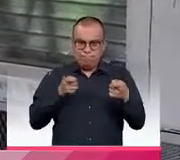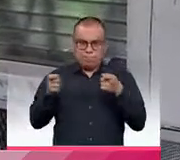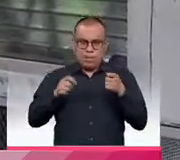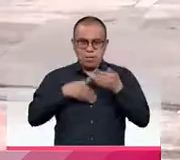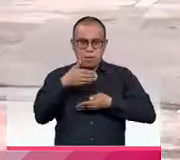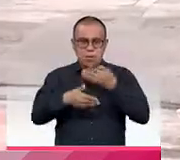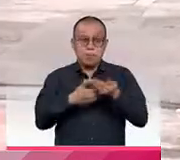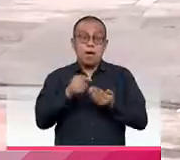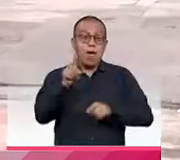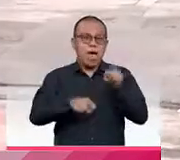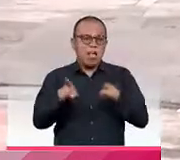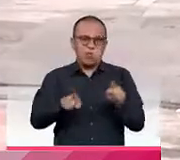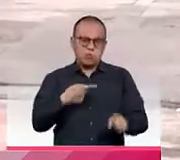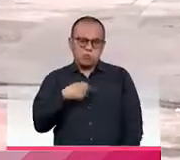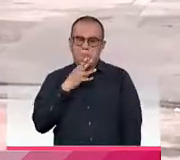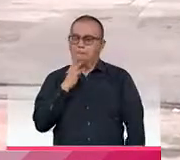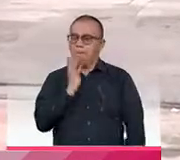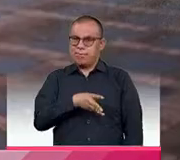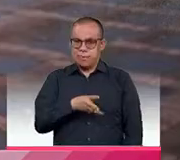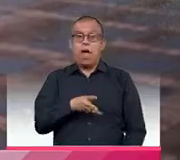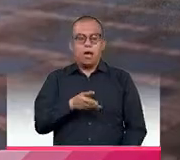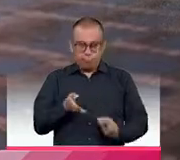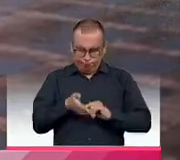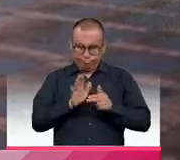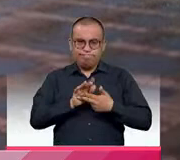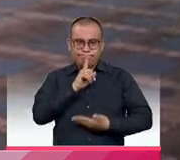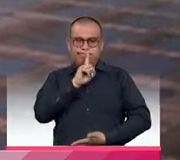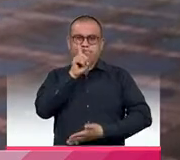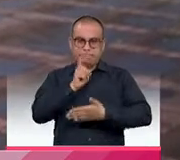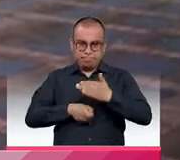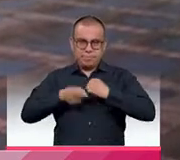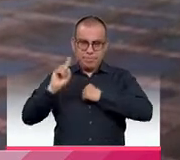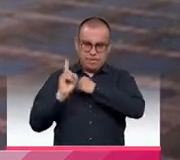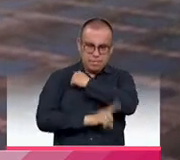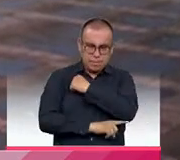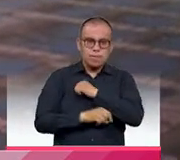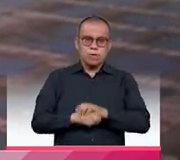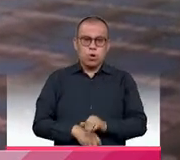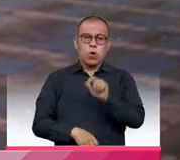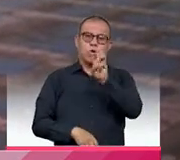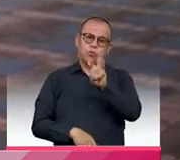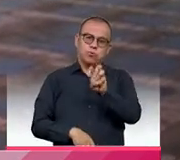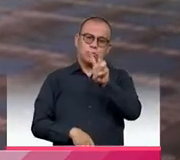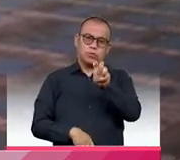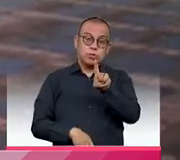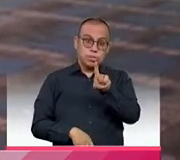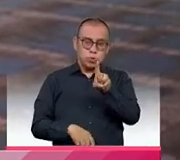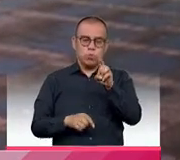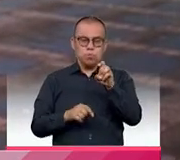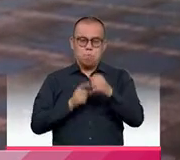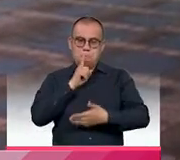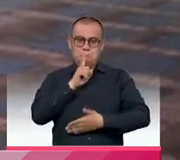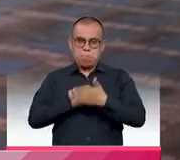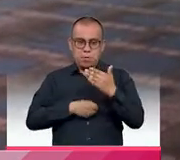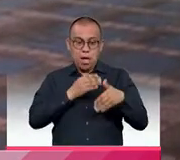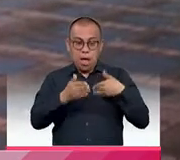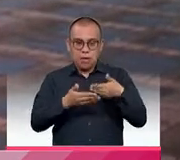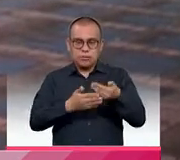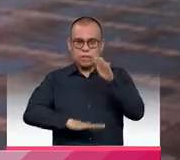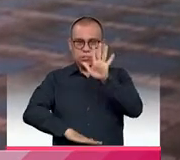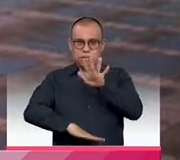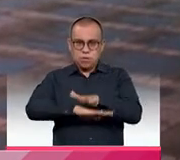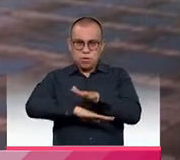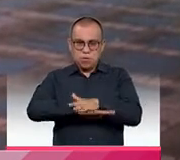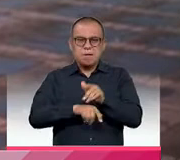obstante, algunos desobedecieron. A ellos se les impuso comparendos, 481 comparendos a lo largo del día hasta las 5 de la tarde